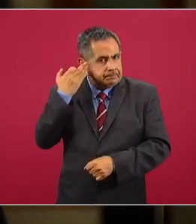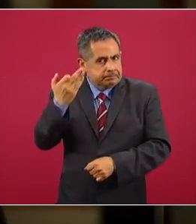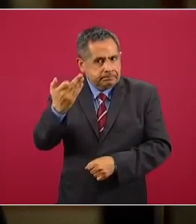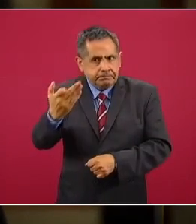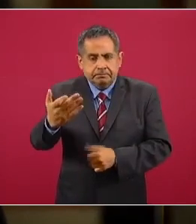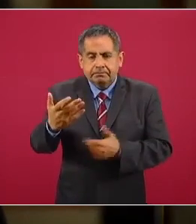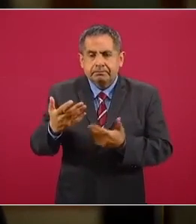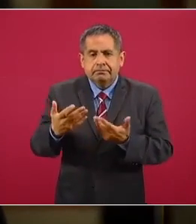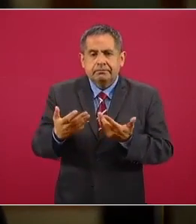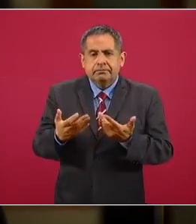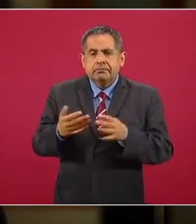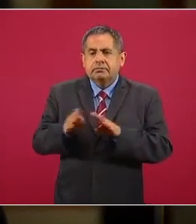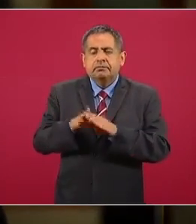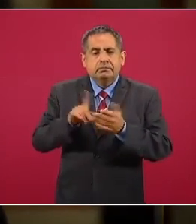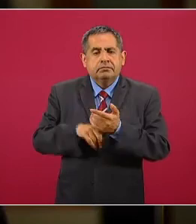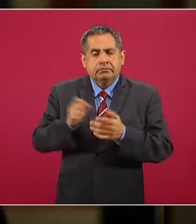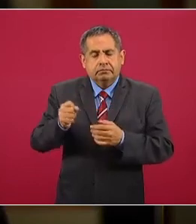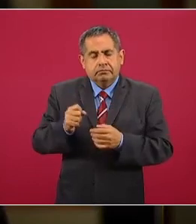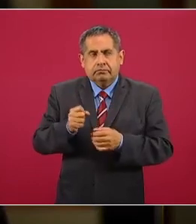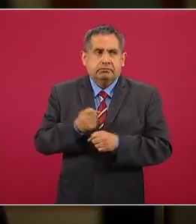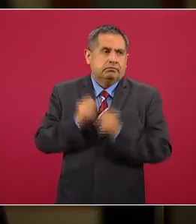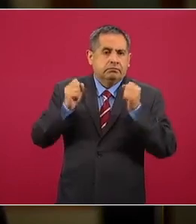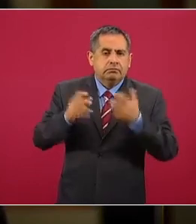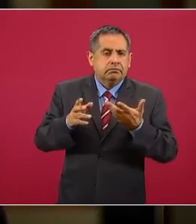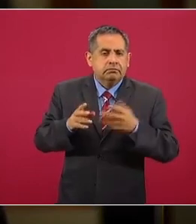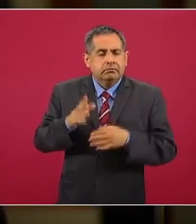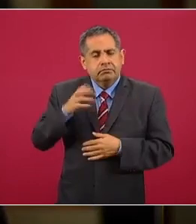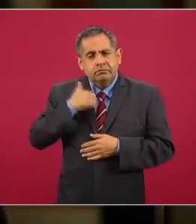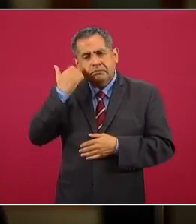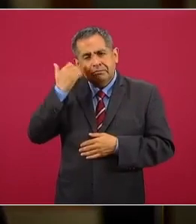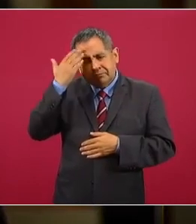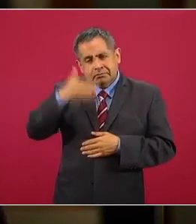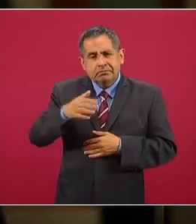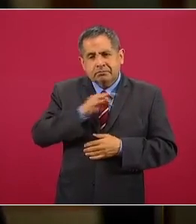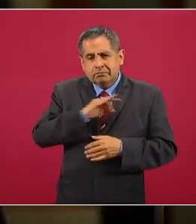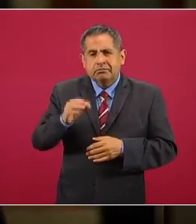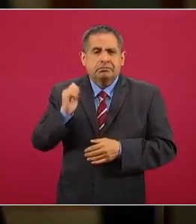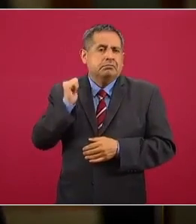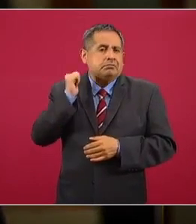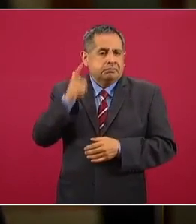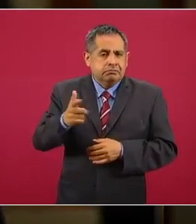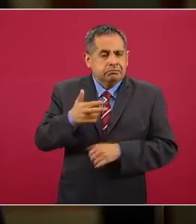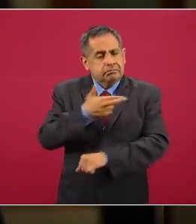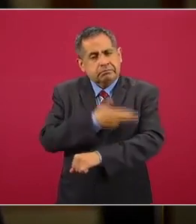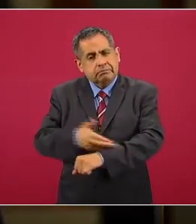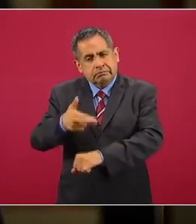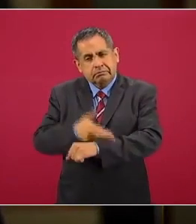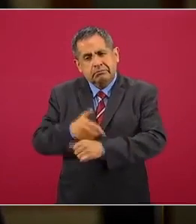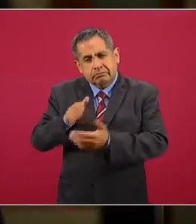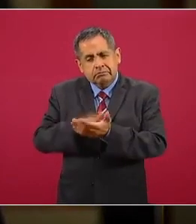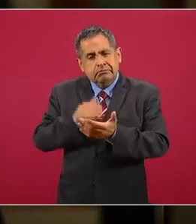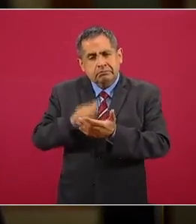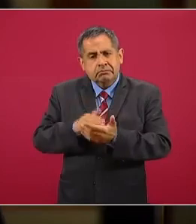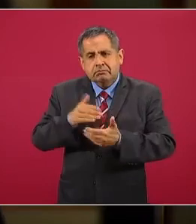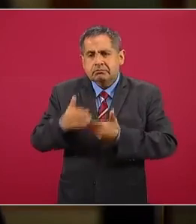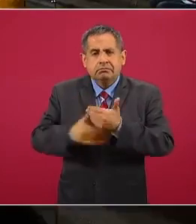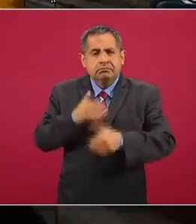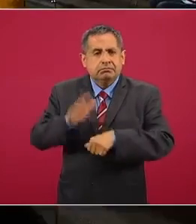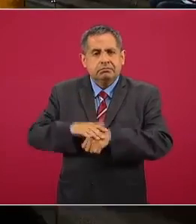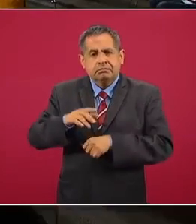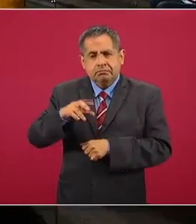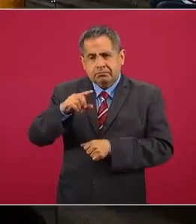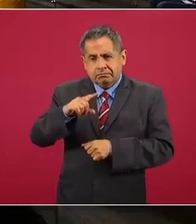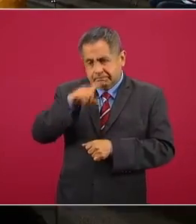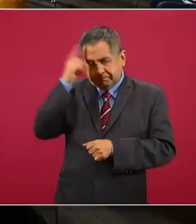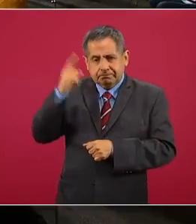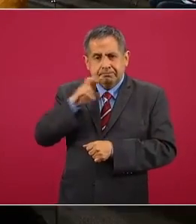y un poquito tedioso. Quisiéramos saber también si hay posibilidad de que se agilice el